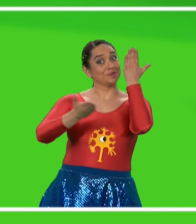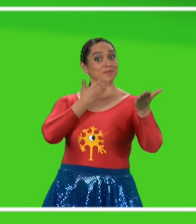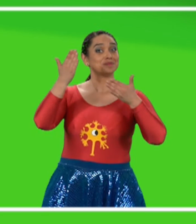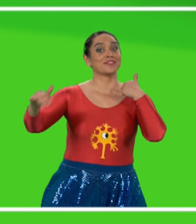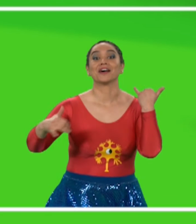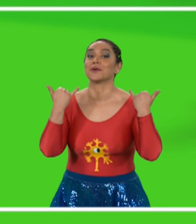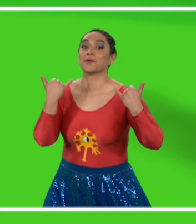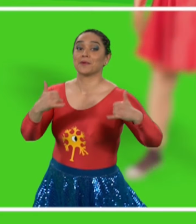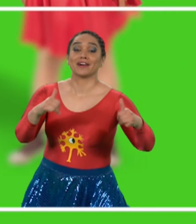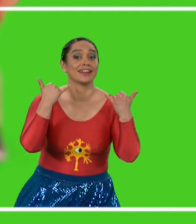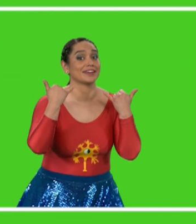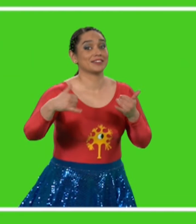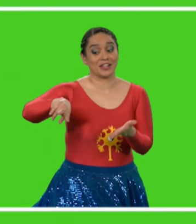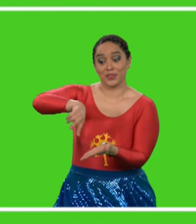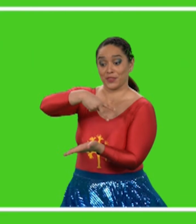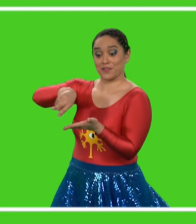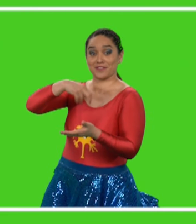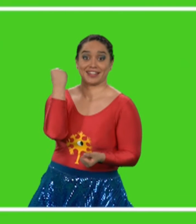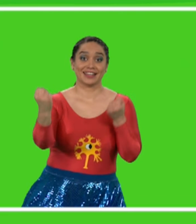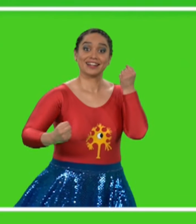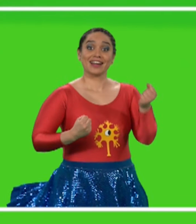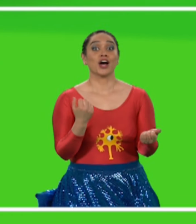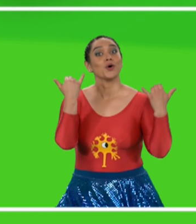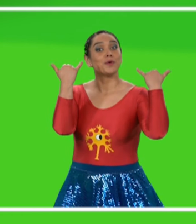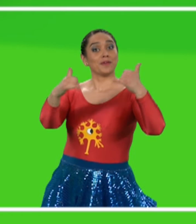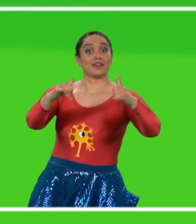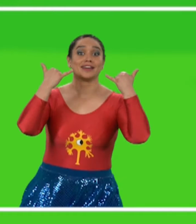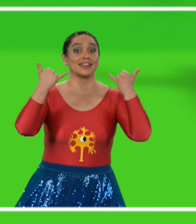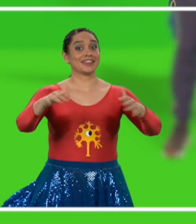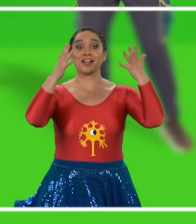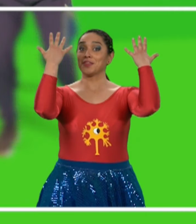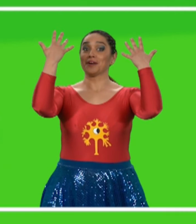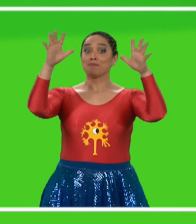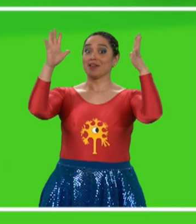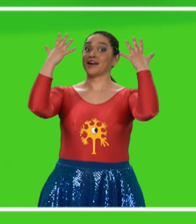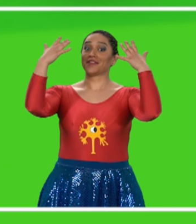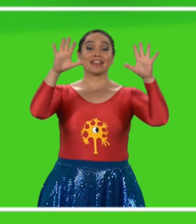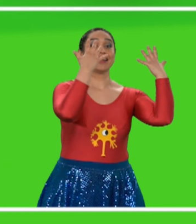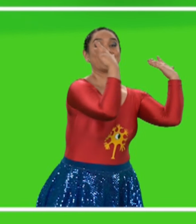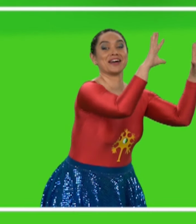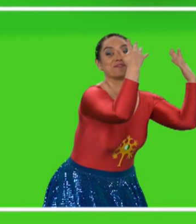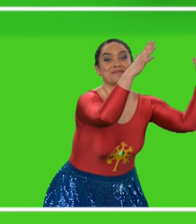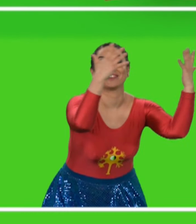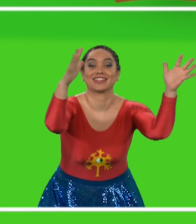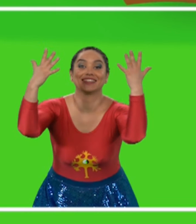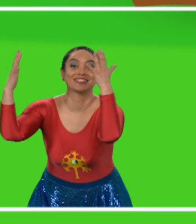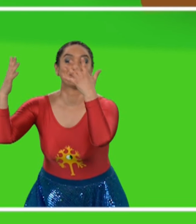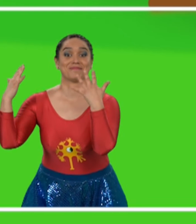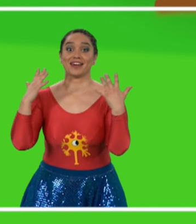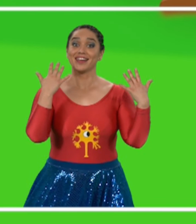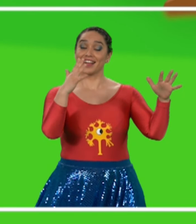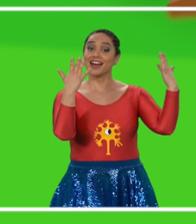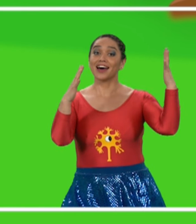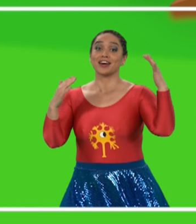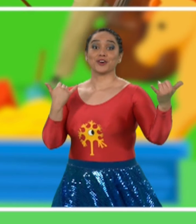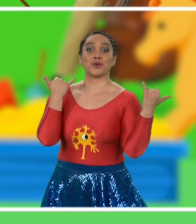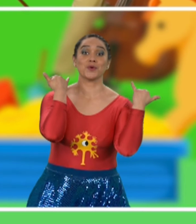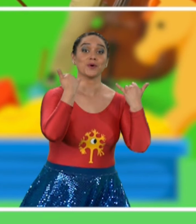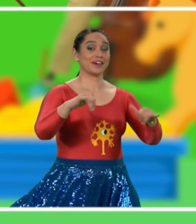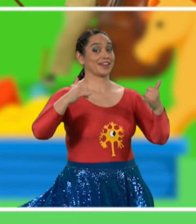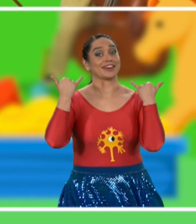Jugarreteando canta, jugarreteando baila. Jugarreteando aplaude, aplaude sin